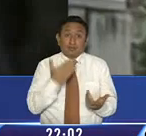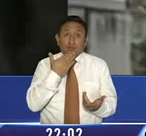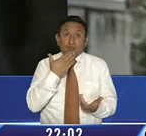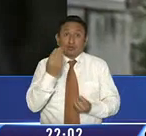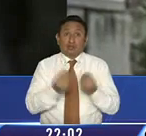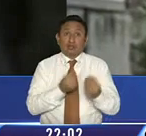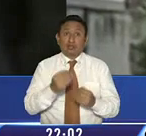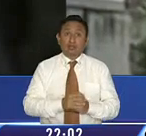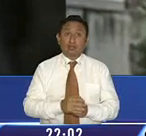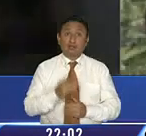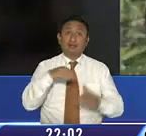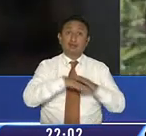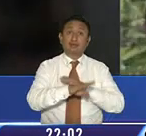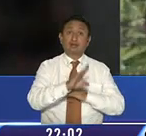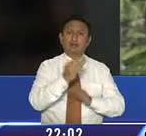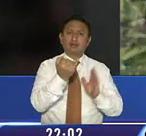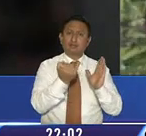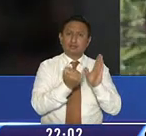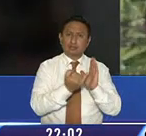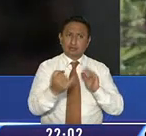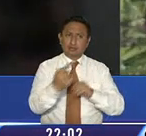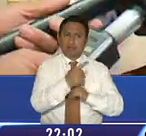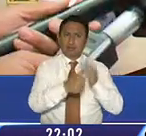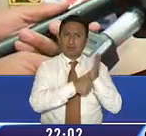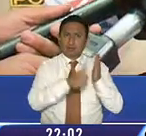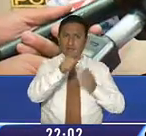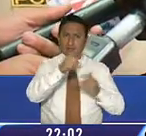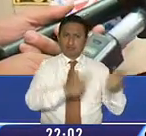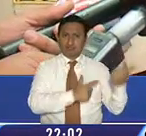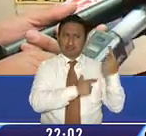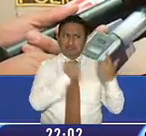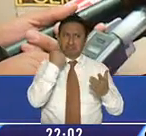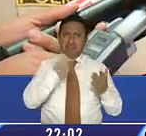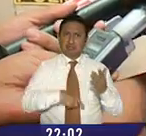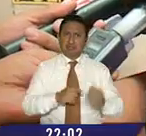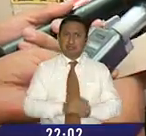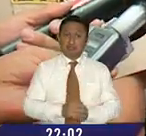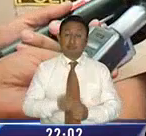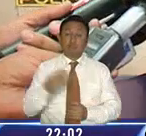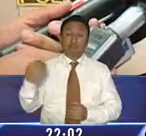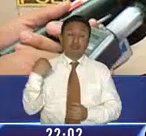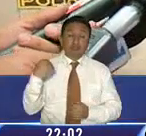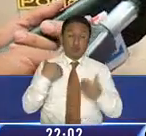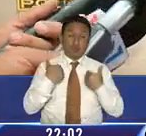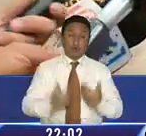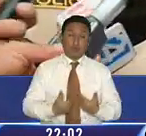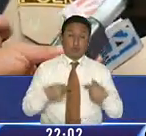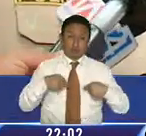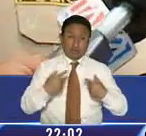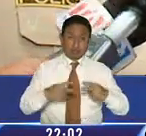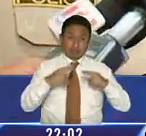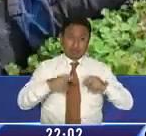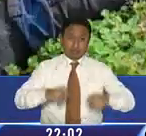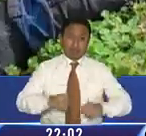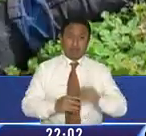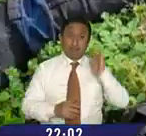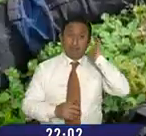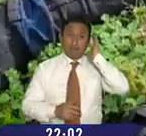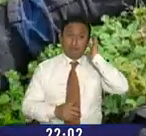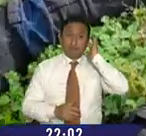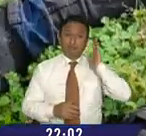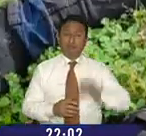presencia en las instalaciones del Ministerio de Defensa. Se alertó la presencia de un cadáver y estamos en eso, tratando de ubicar a algún responsable.